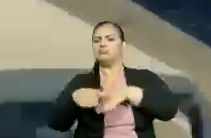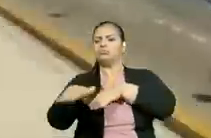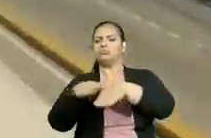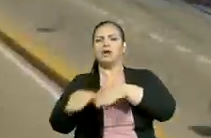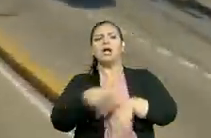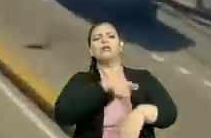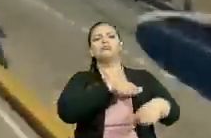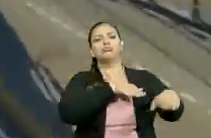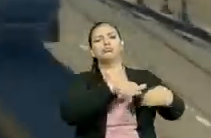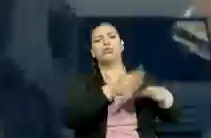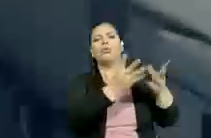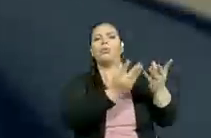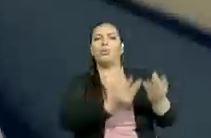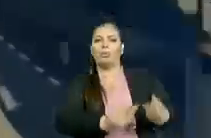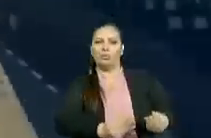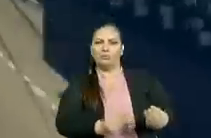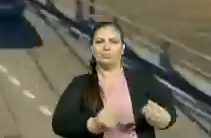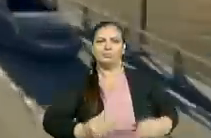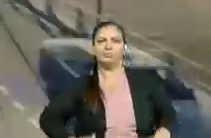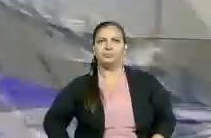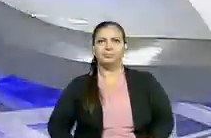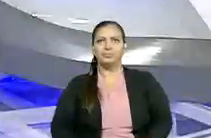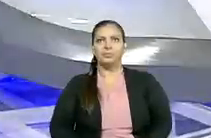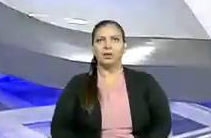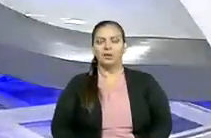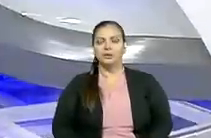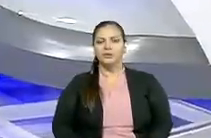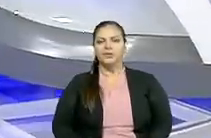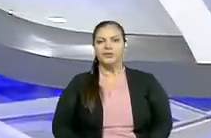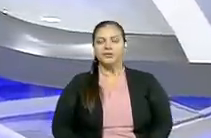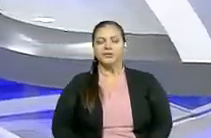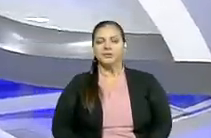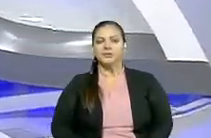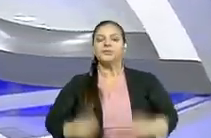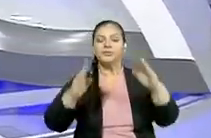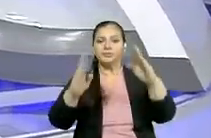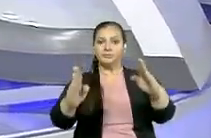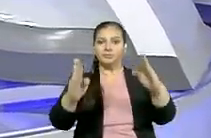empleos directos y 8.000 indirectos. Informó Roselena Vascones.